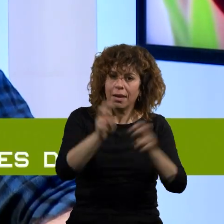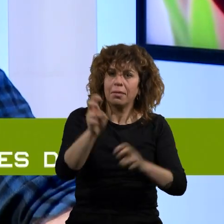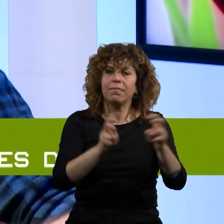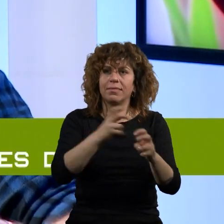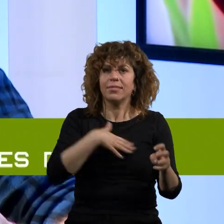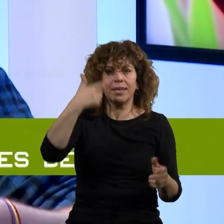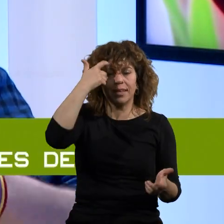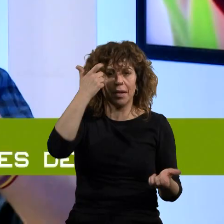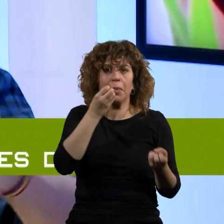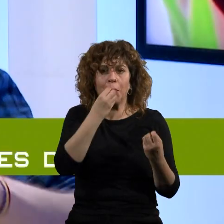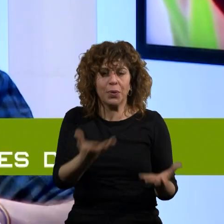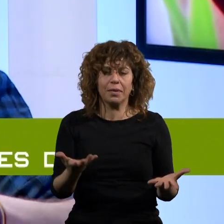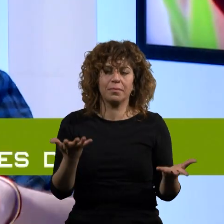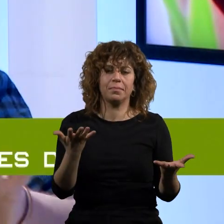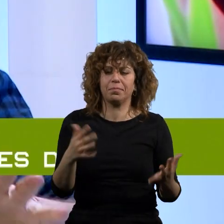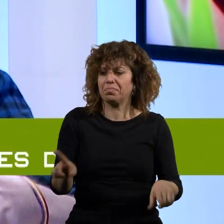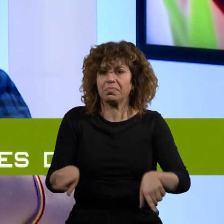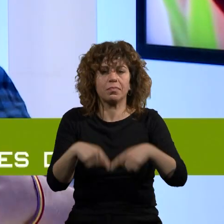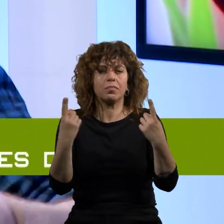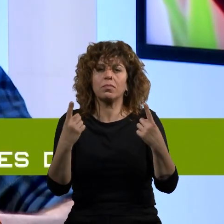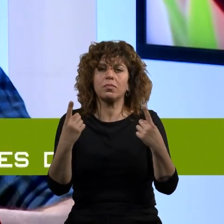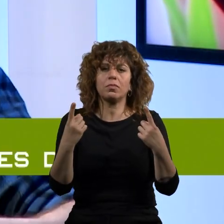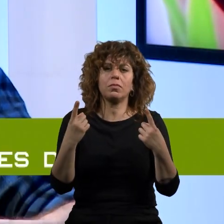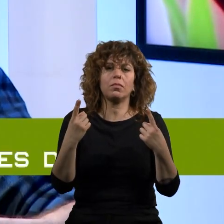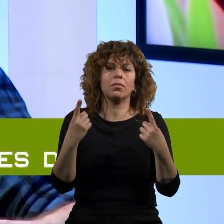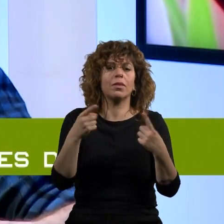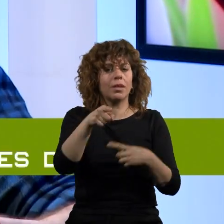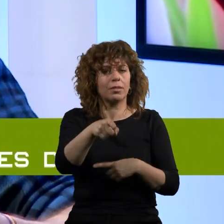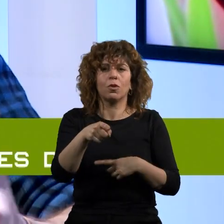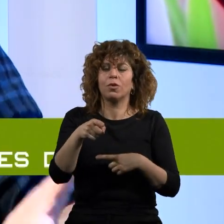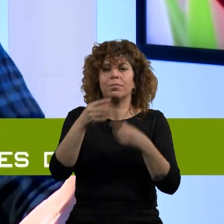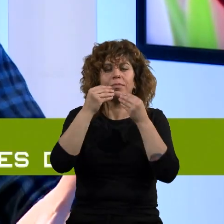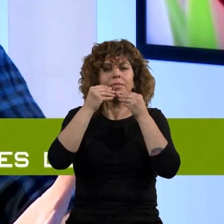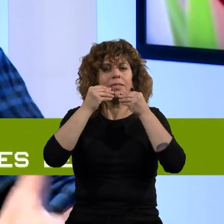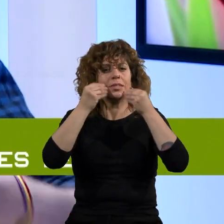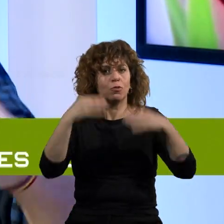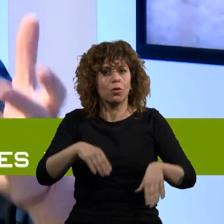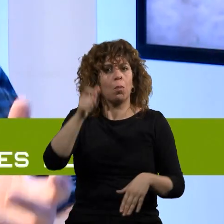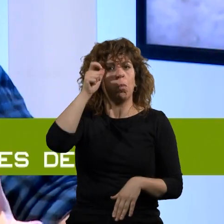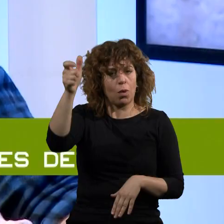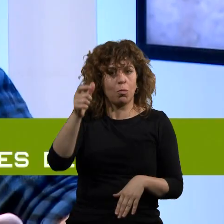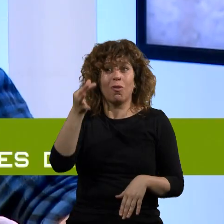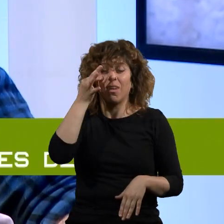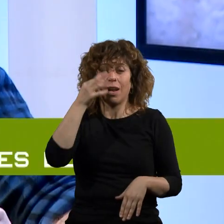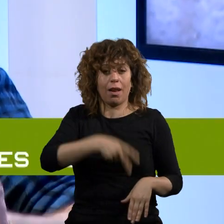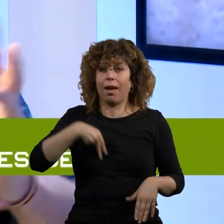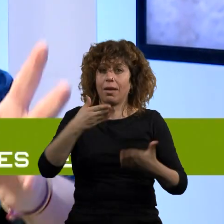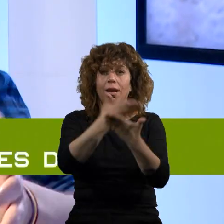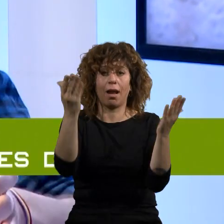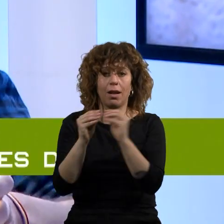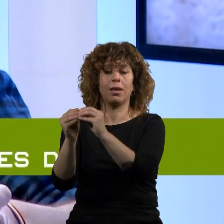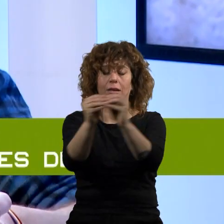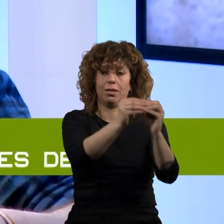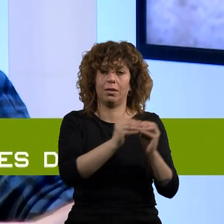saber, ¿no? Y luego, que da igual donde lo pongas, que siempre digo que aunque es una historia local, pero es universal a la vez, ¿no? Y en